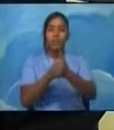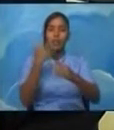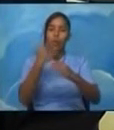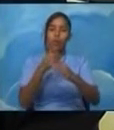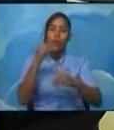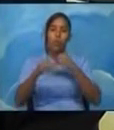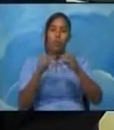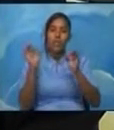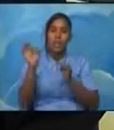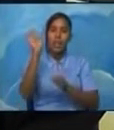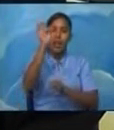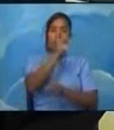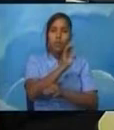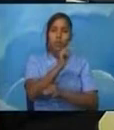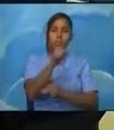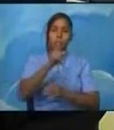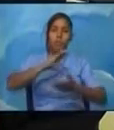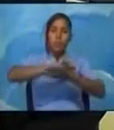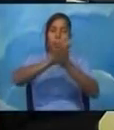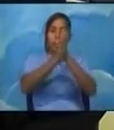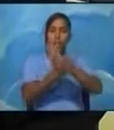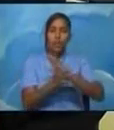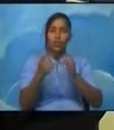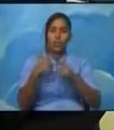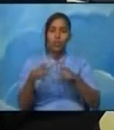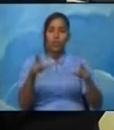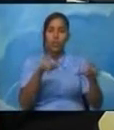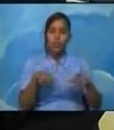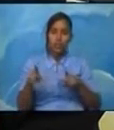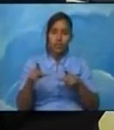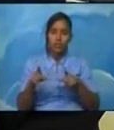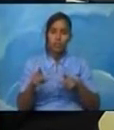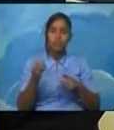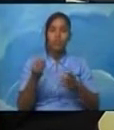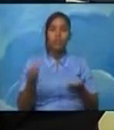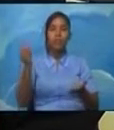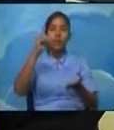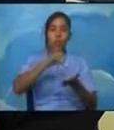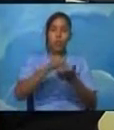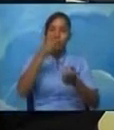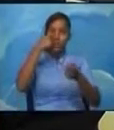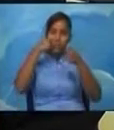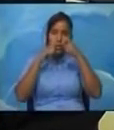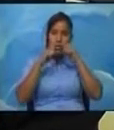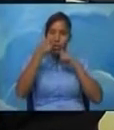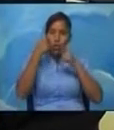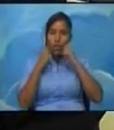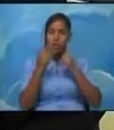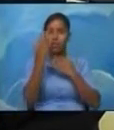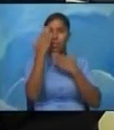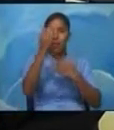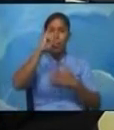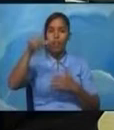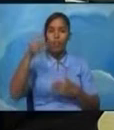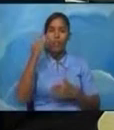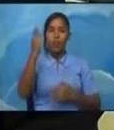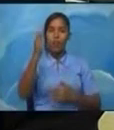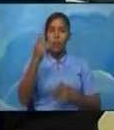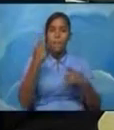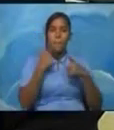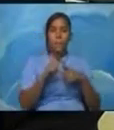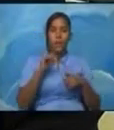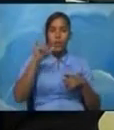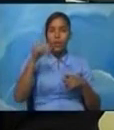os derrotaron en Seir hasta Horma. Y volvisteis y llorasteis delante de Jehová, pero Jehová